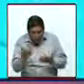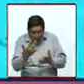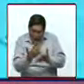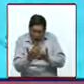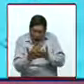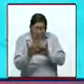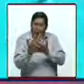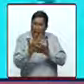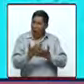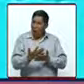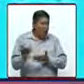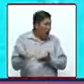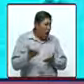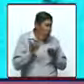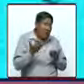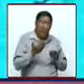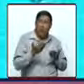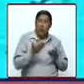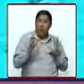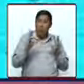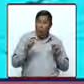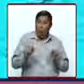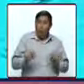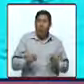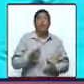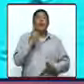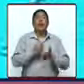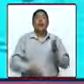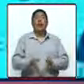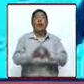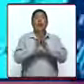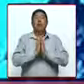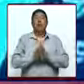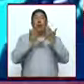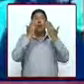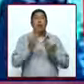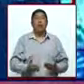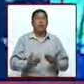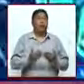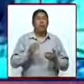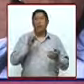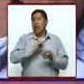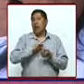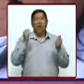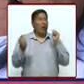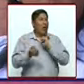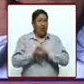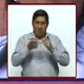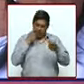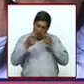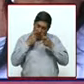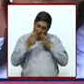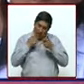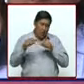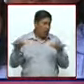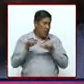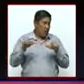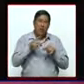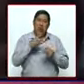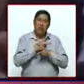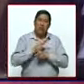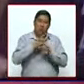alguien, ¿no?, que está herido, más si es una niña. ¿Qué es lo que piden ustedes ahora? Lo que pedimos es el cambio de la regenta y también de la